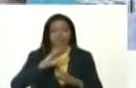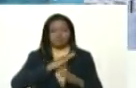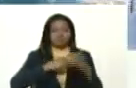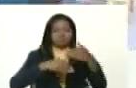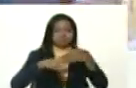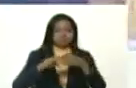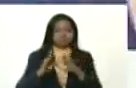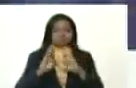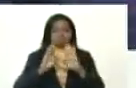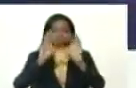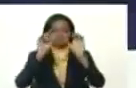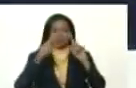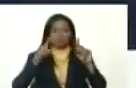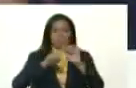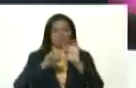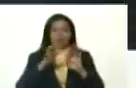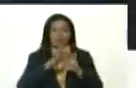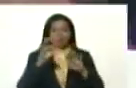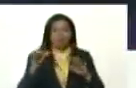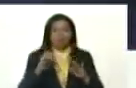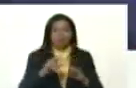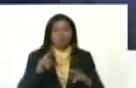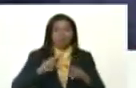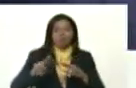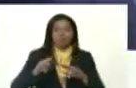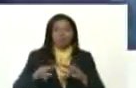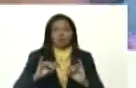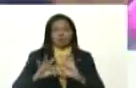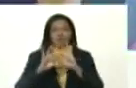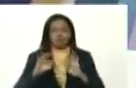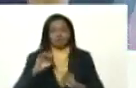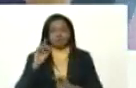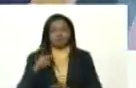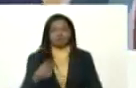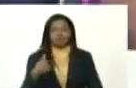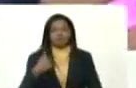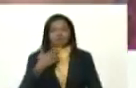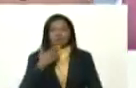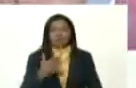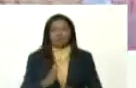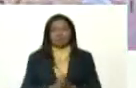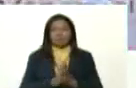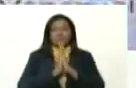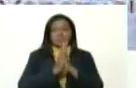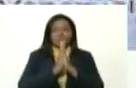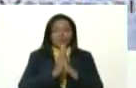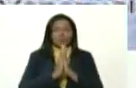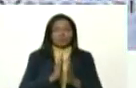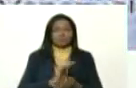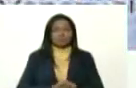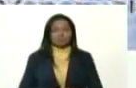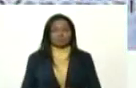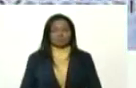La dejaremos para ellos, para ella. Yo le pido, por favor,